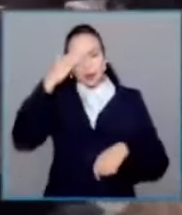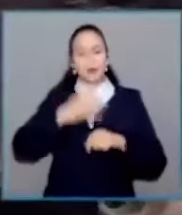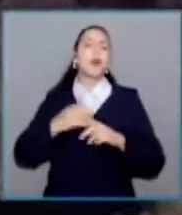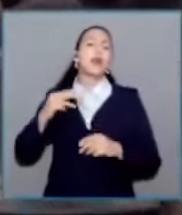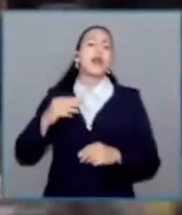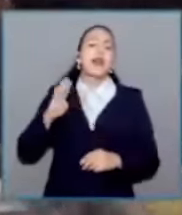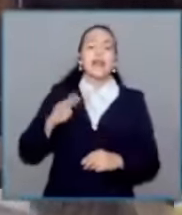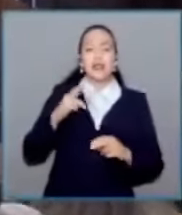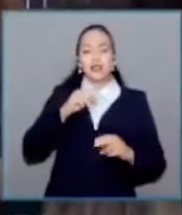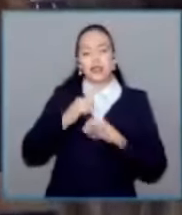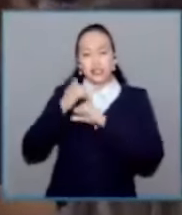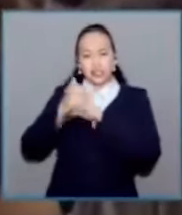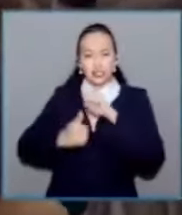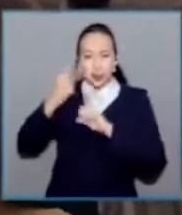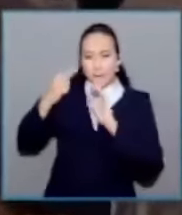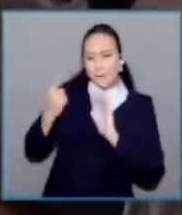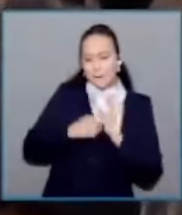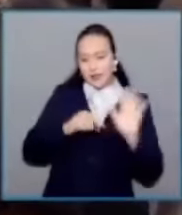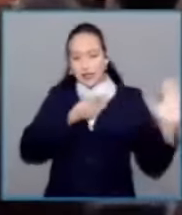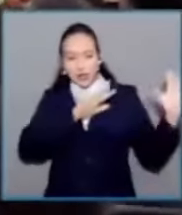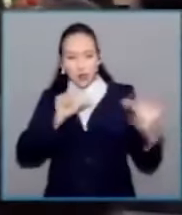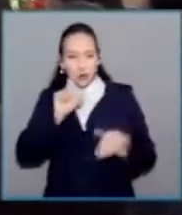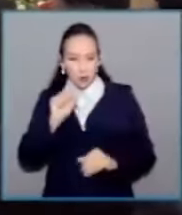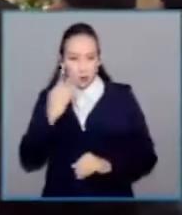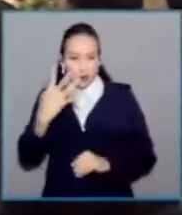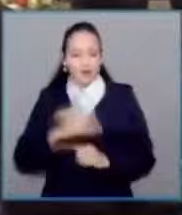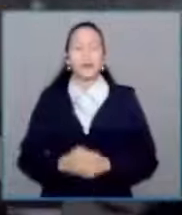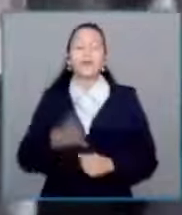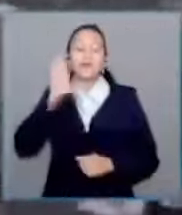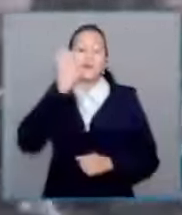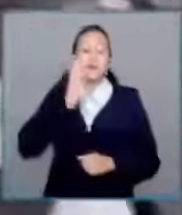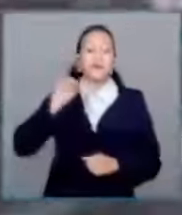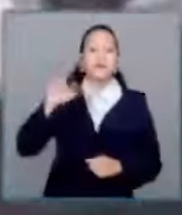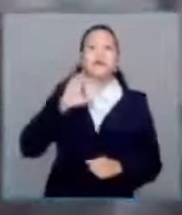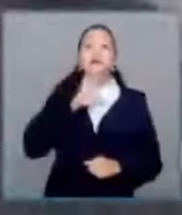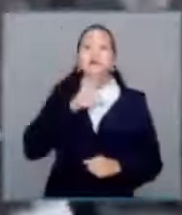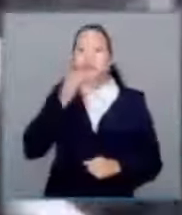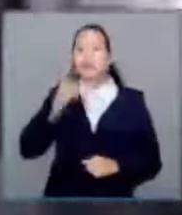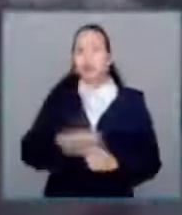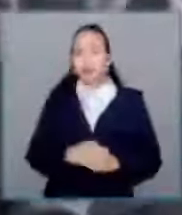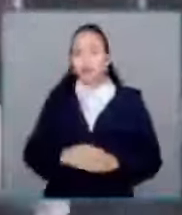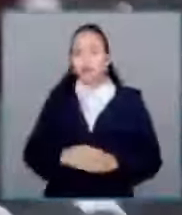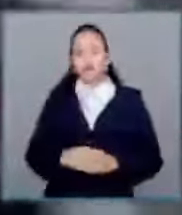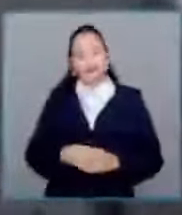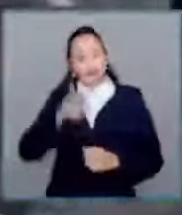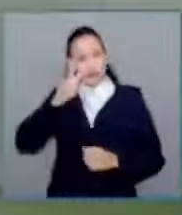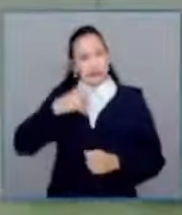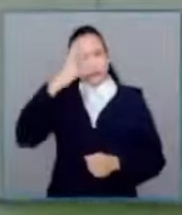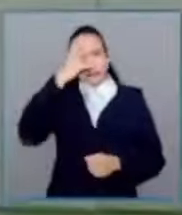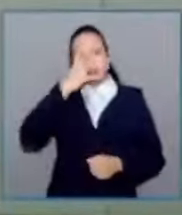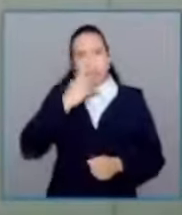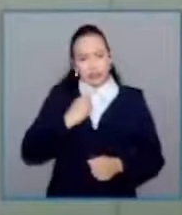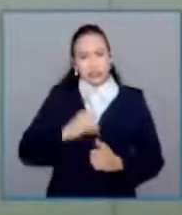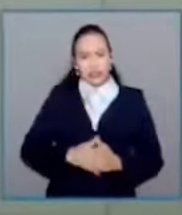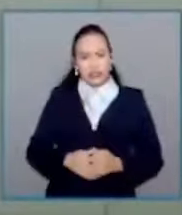de 1824 el ministro González Alcántara carrancá lamentó que no sea la primera vez que se oprime a un tribunal por